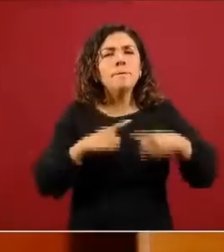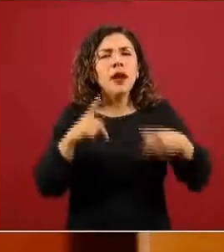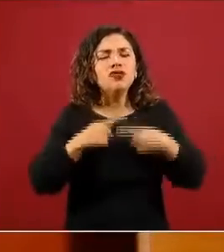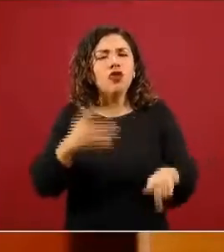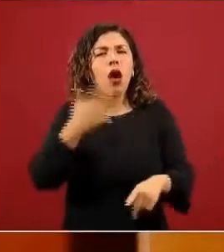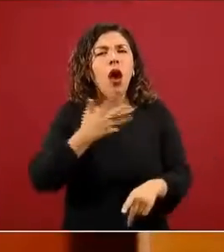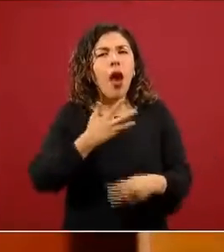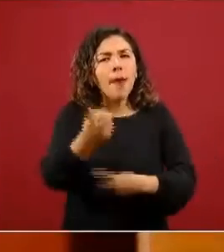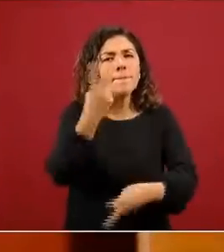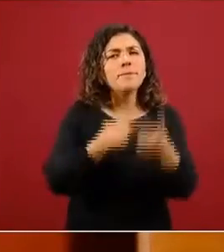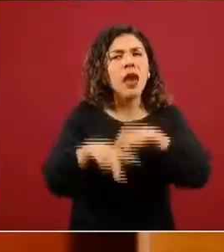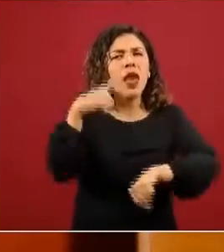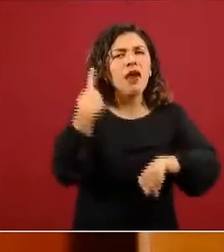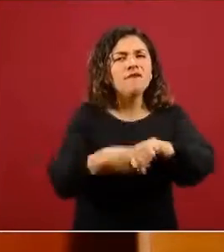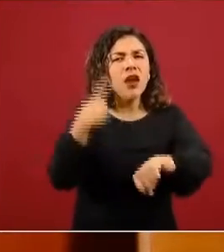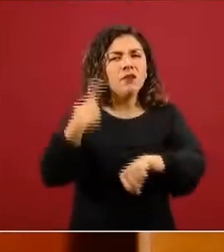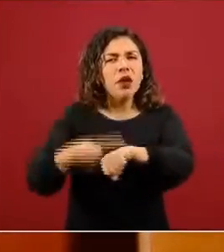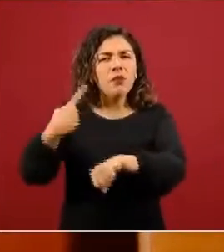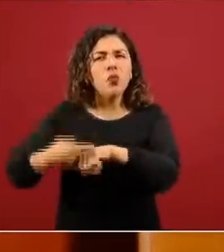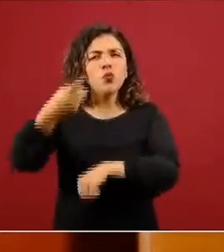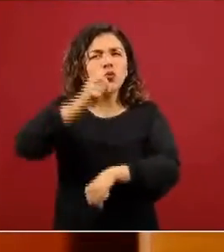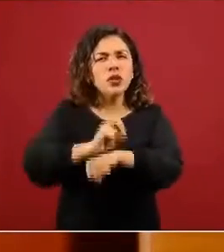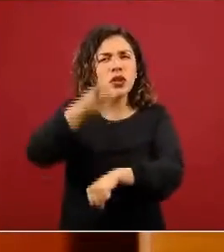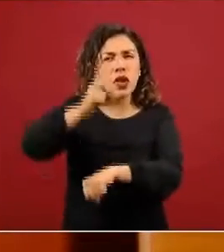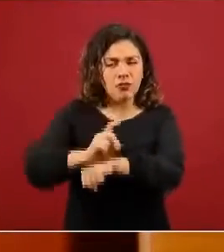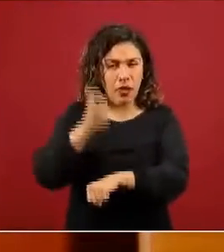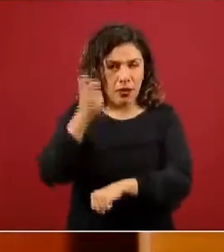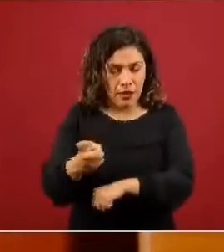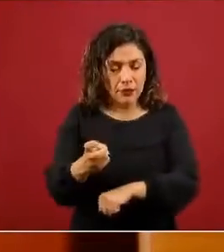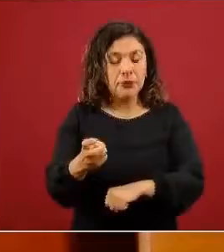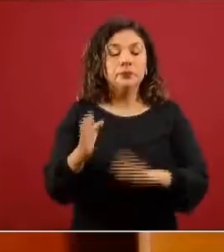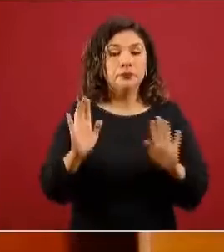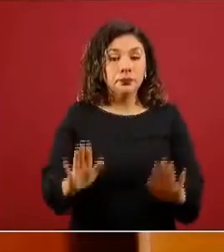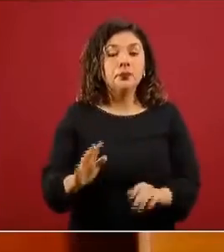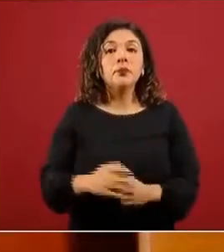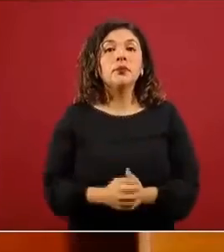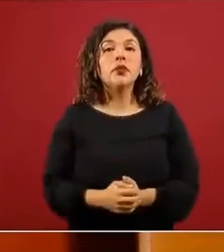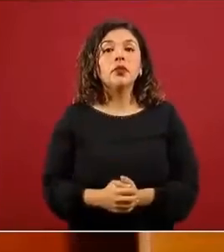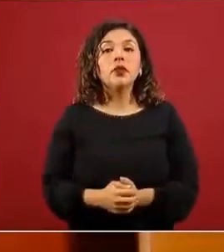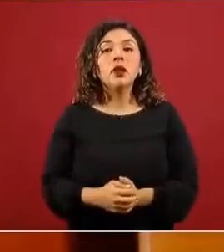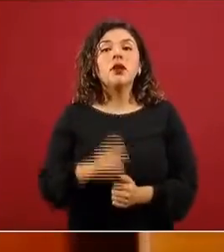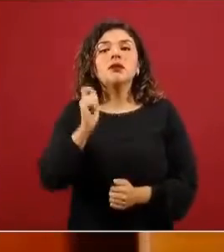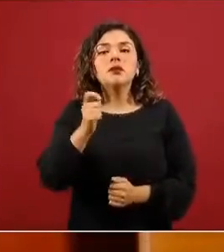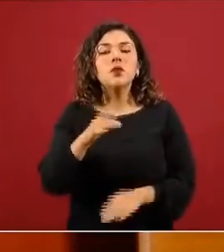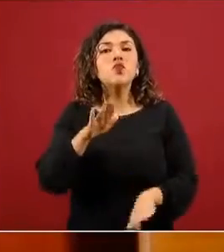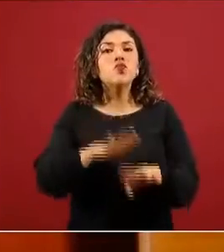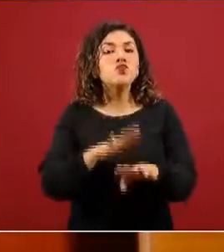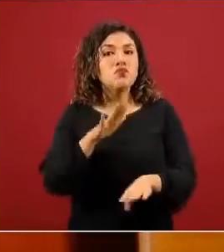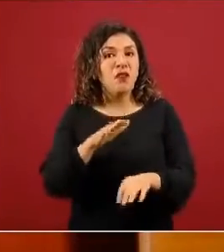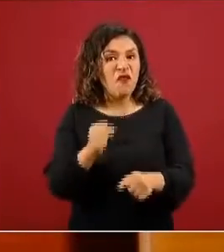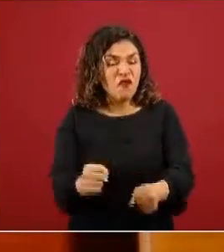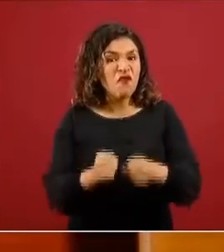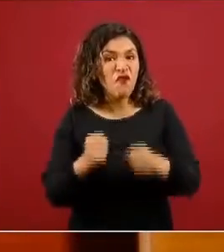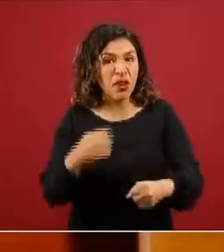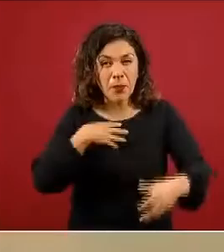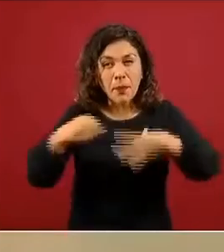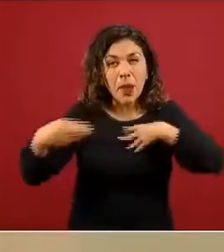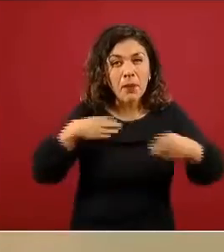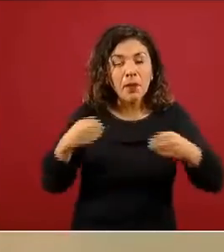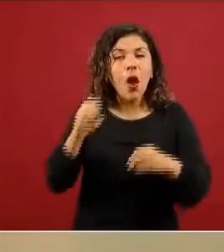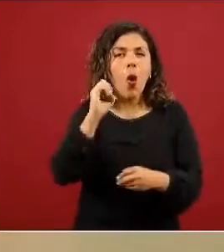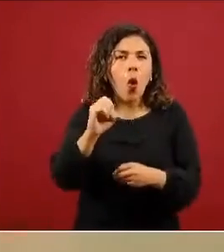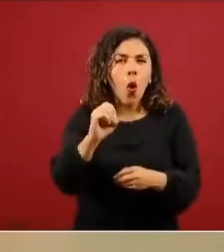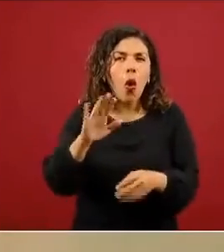que se presentan cada día, que es uno de los indicadores directos, inmediatos, de qué tan intensa está la